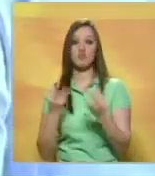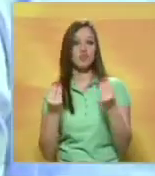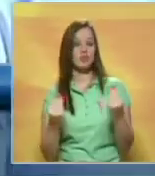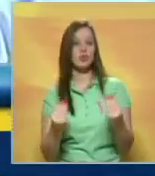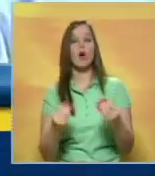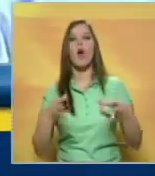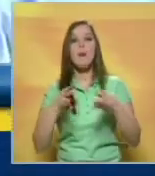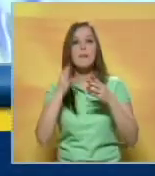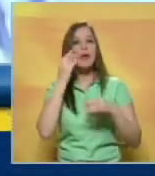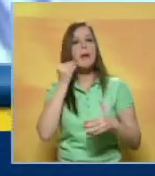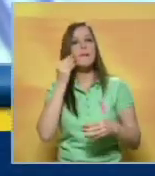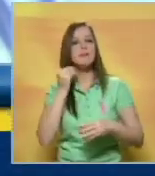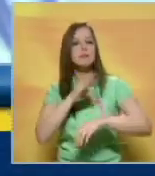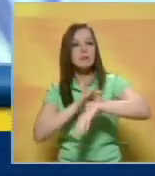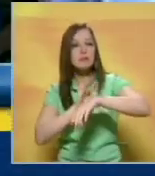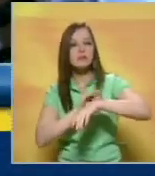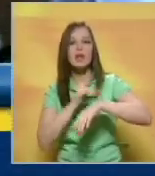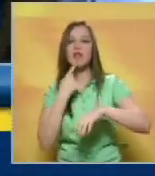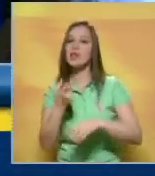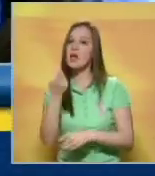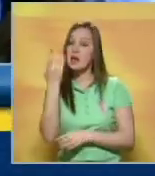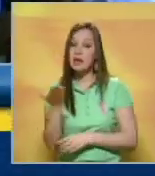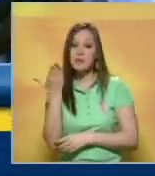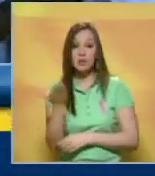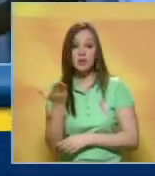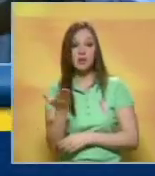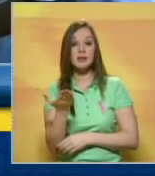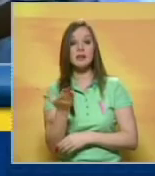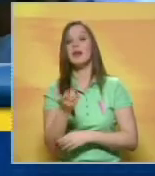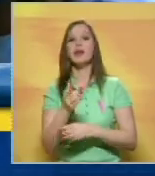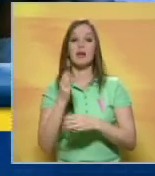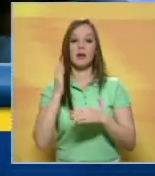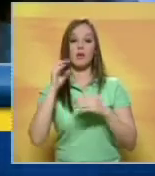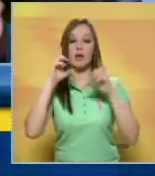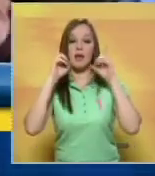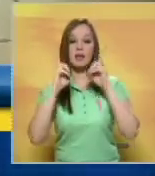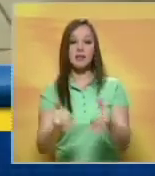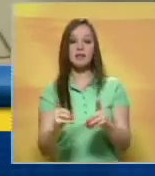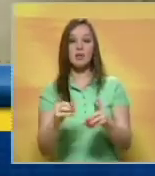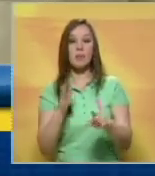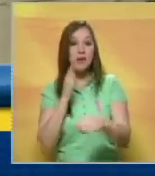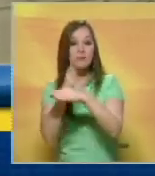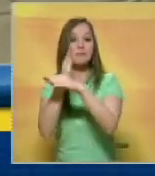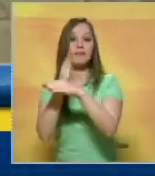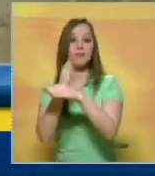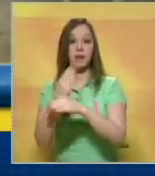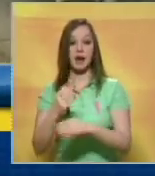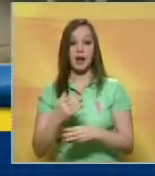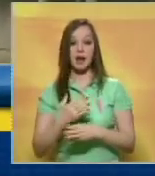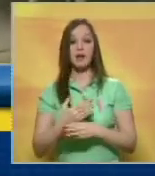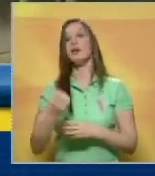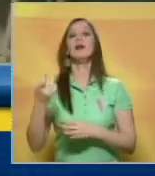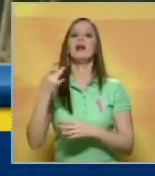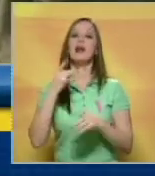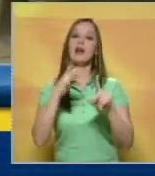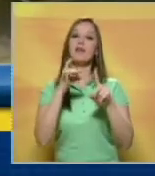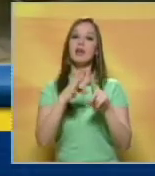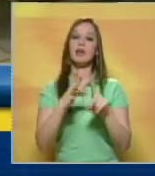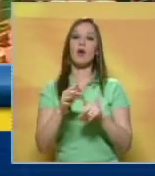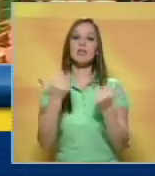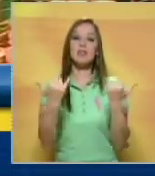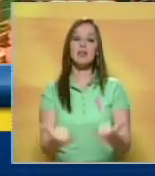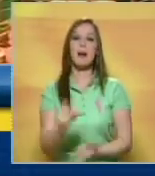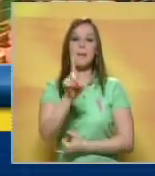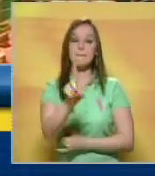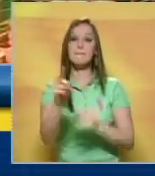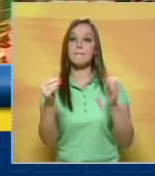Organización Internacional creen que son necesarias medidas extraordinarias en una escala masiva para contener el virus, que ha dejado al menos 1.069